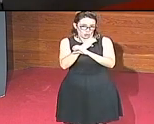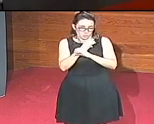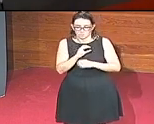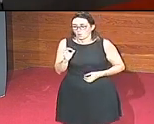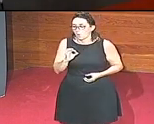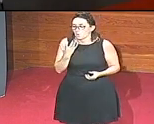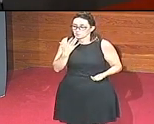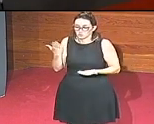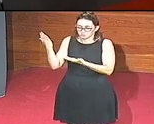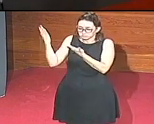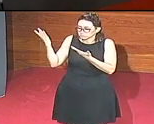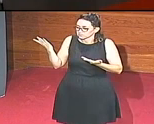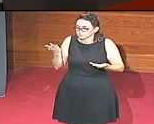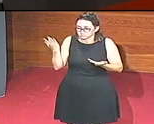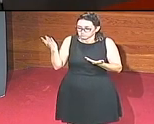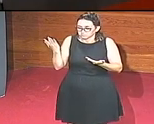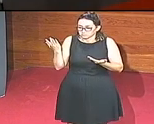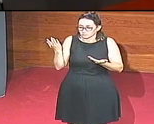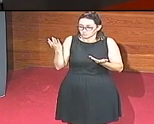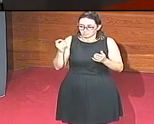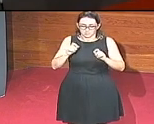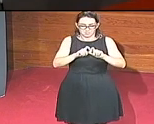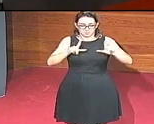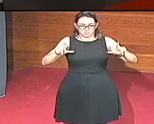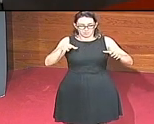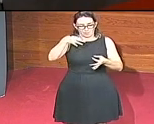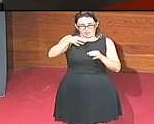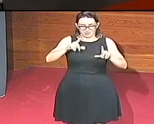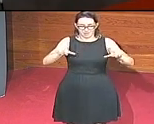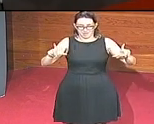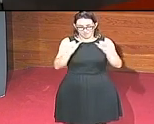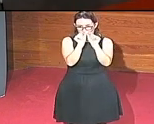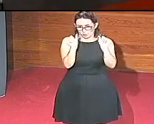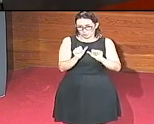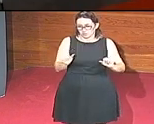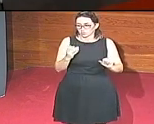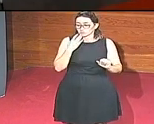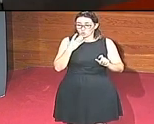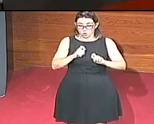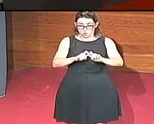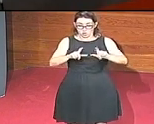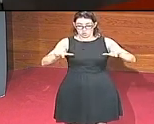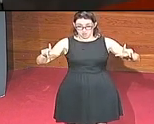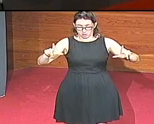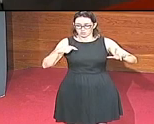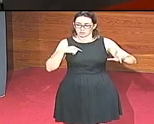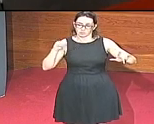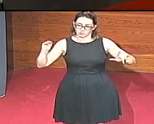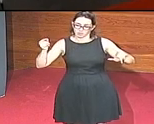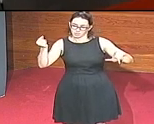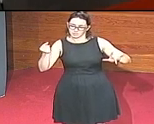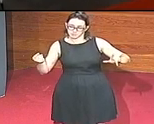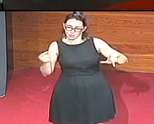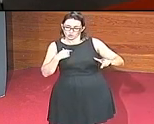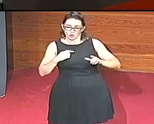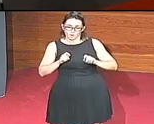y luego juegas mucho con el formato de la página aquí el diseño cuando hay una infografía así grande tú le marcas al diseñador cómo quieres que sea la página